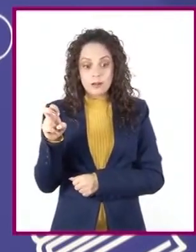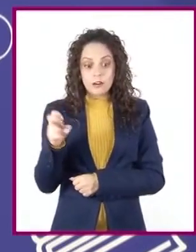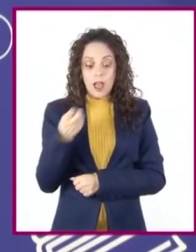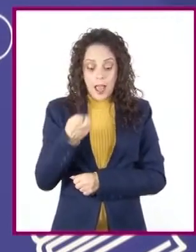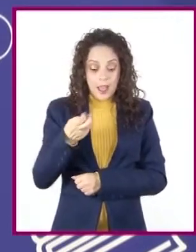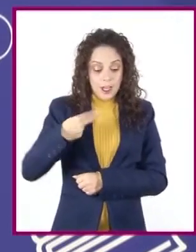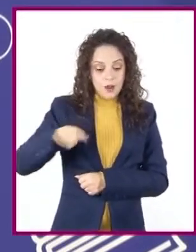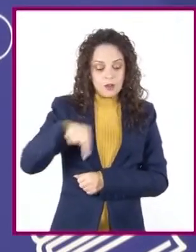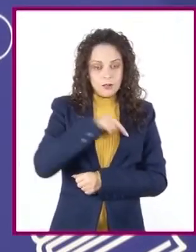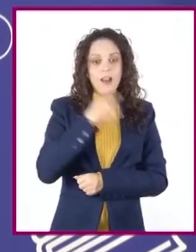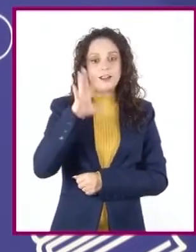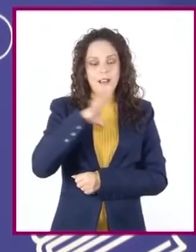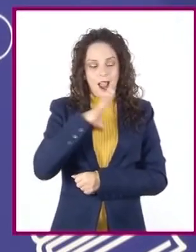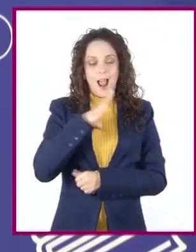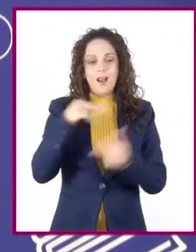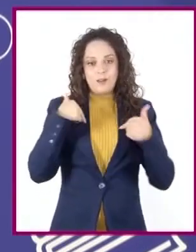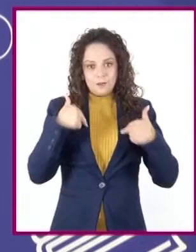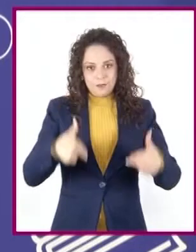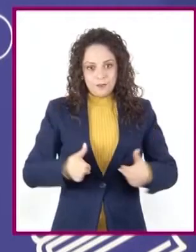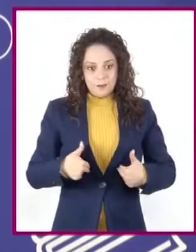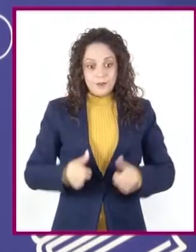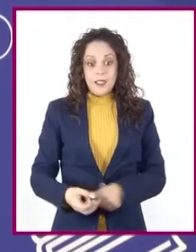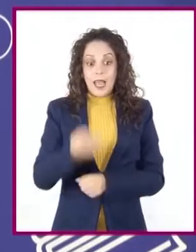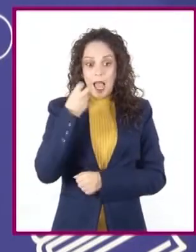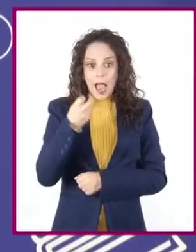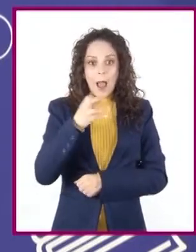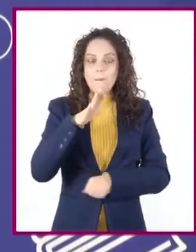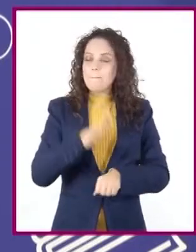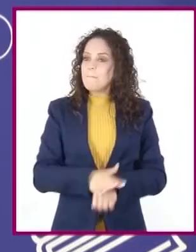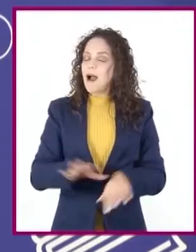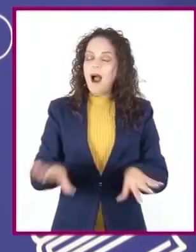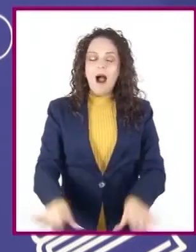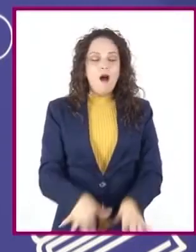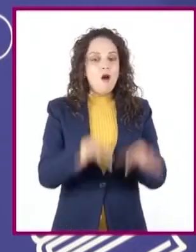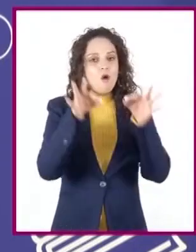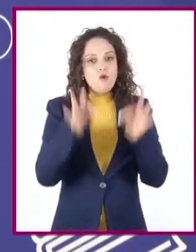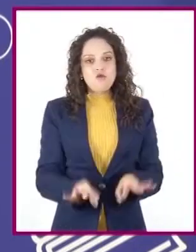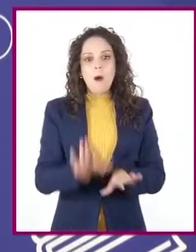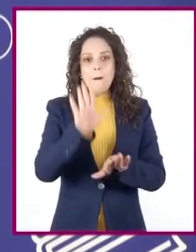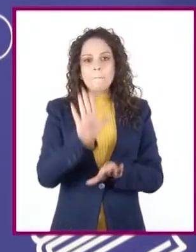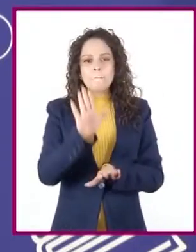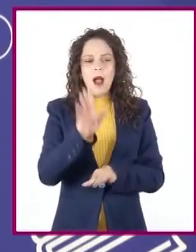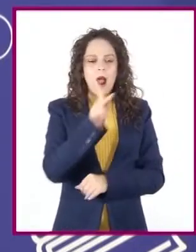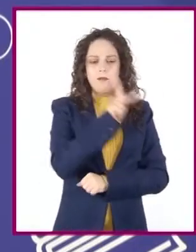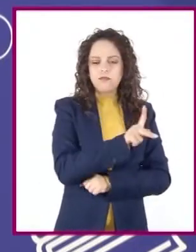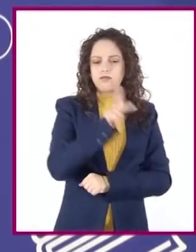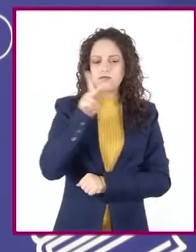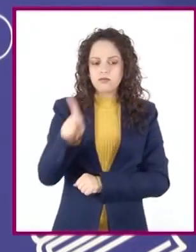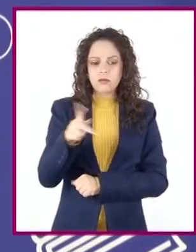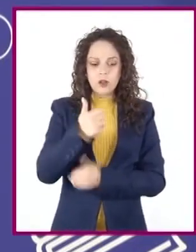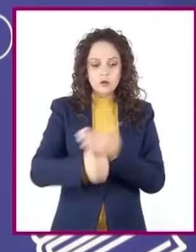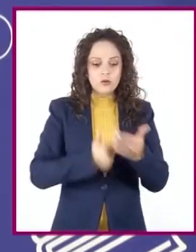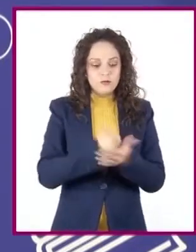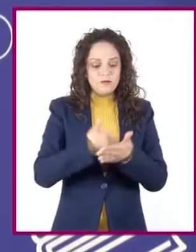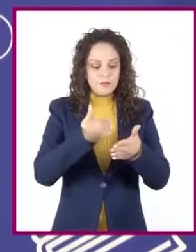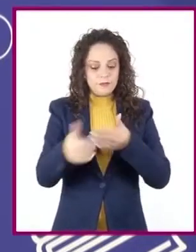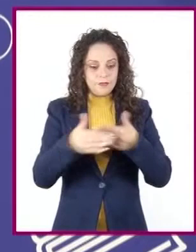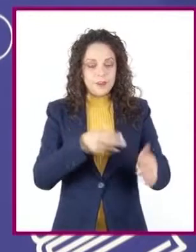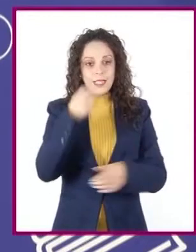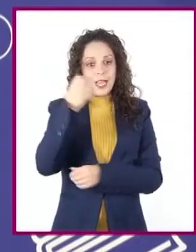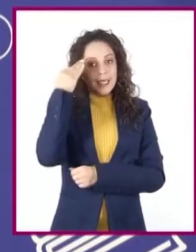periodo donde alcanzó su gran esplendor, equiparable a la ciudad modelo de este periodo que